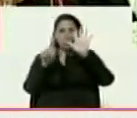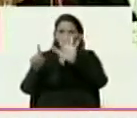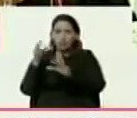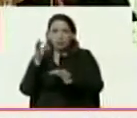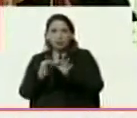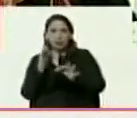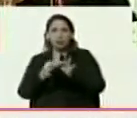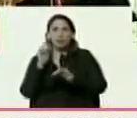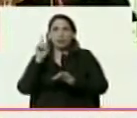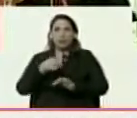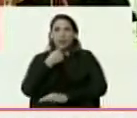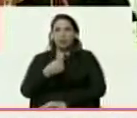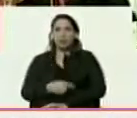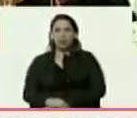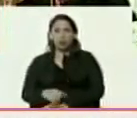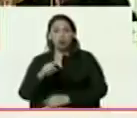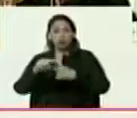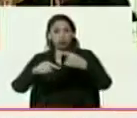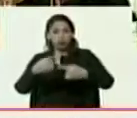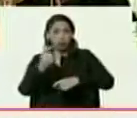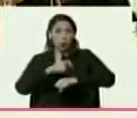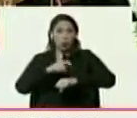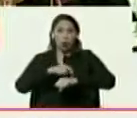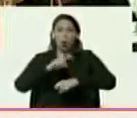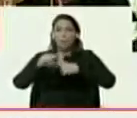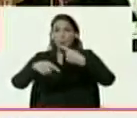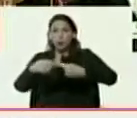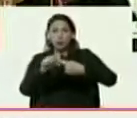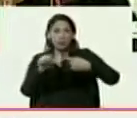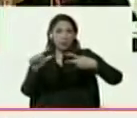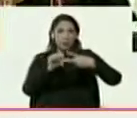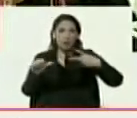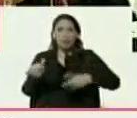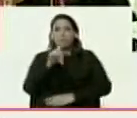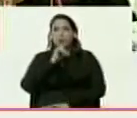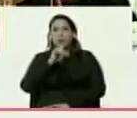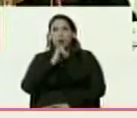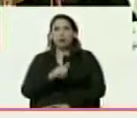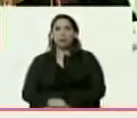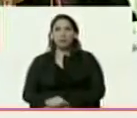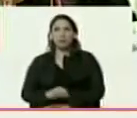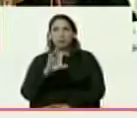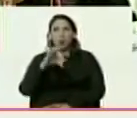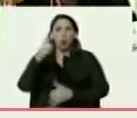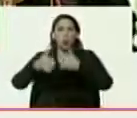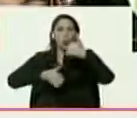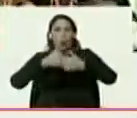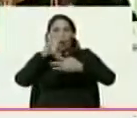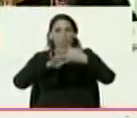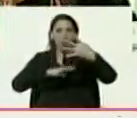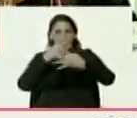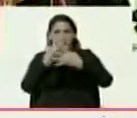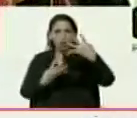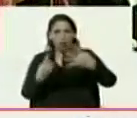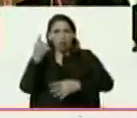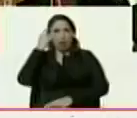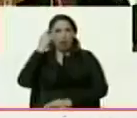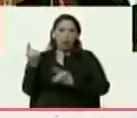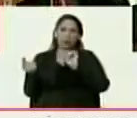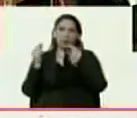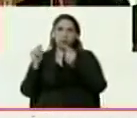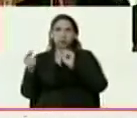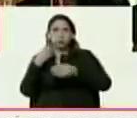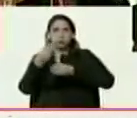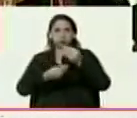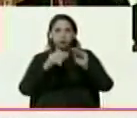septiembre. Igualmente ha dicho que en las próximas horas o en la próxima semana se va a estar dando o informando al país cuál va a ser el cronograma y cuándo se va a realizar la